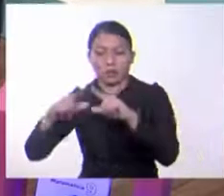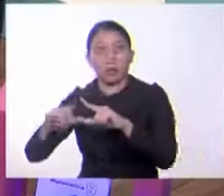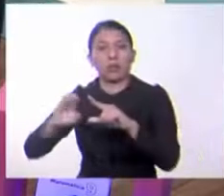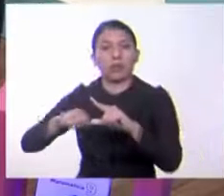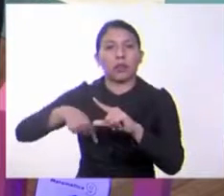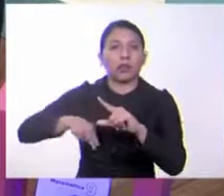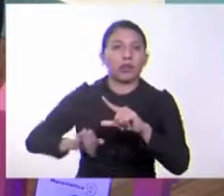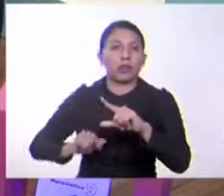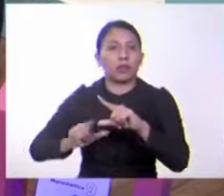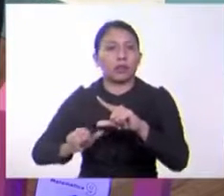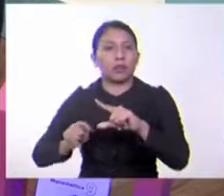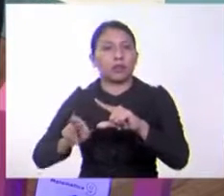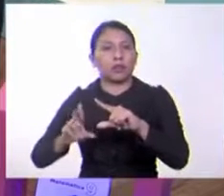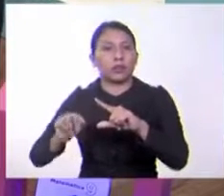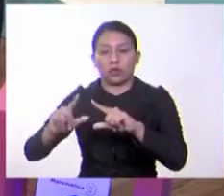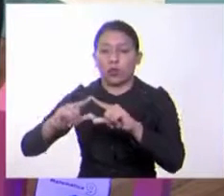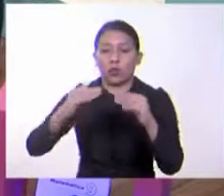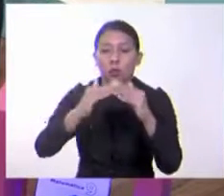es